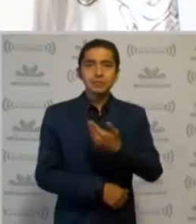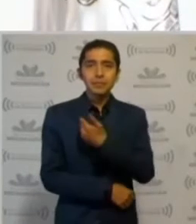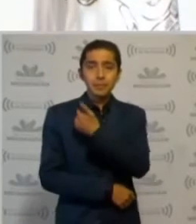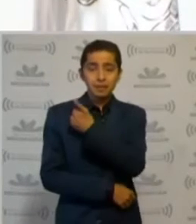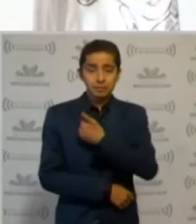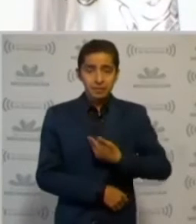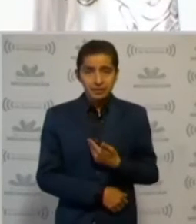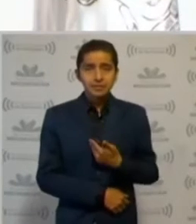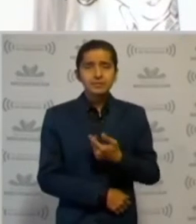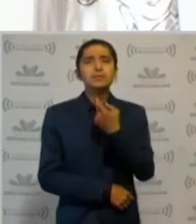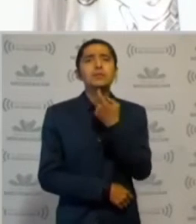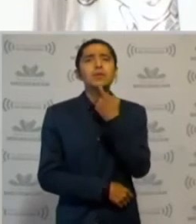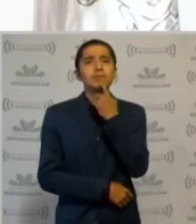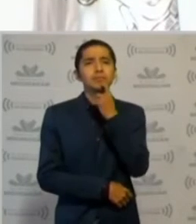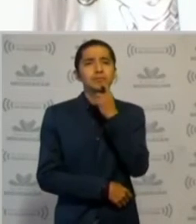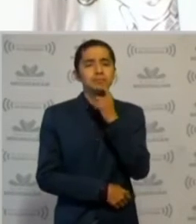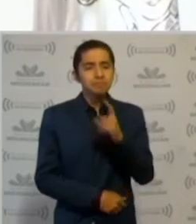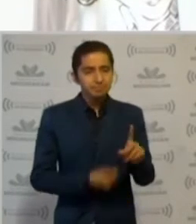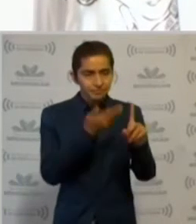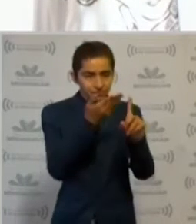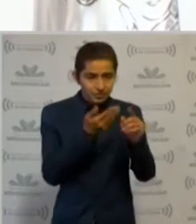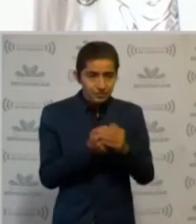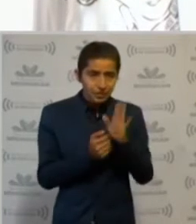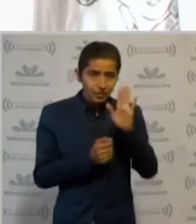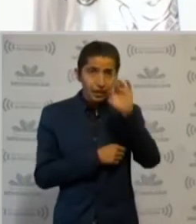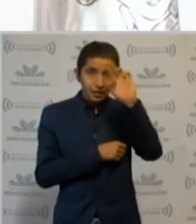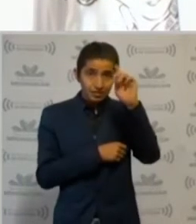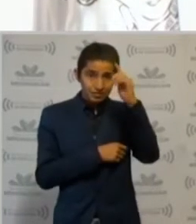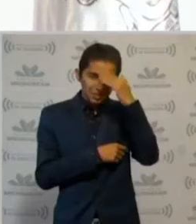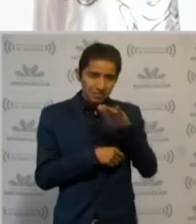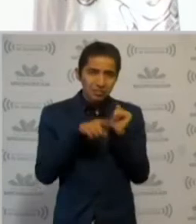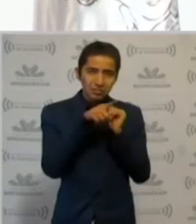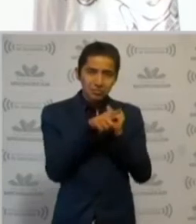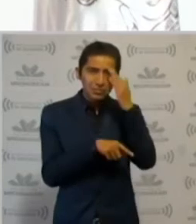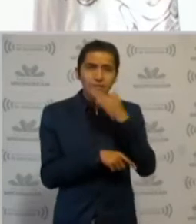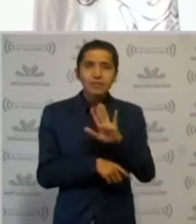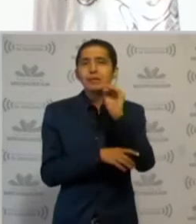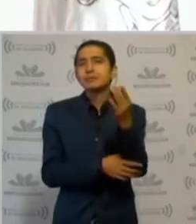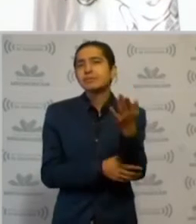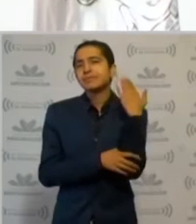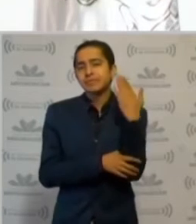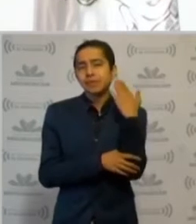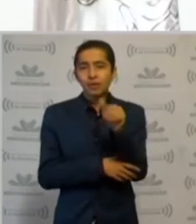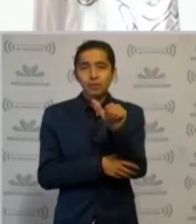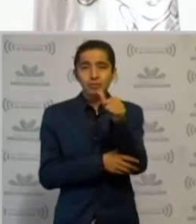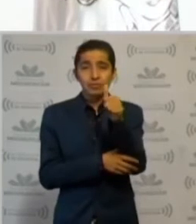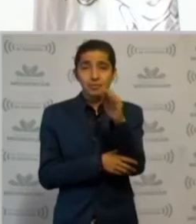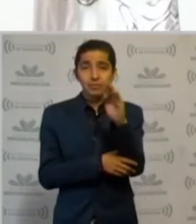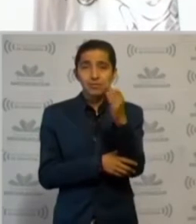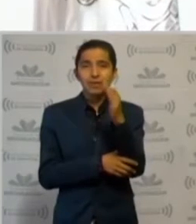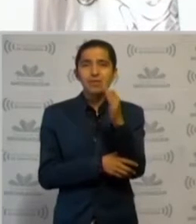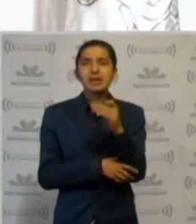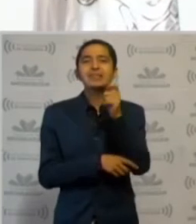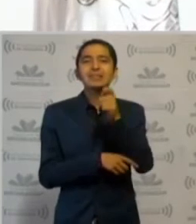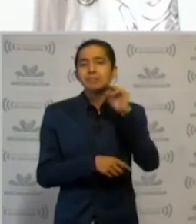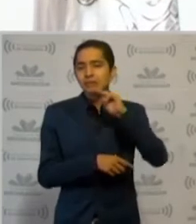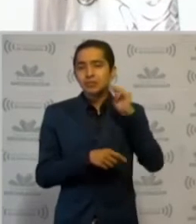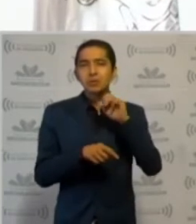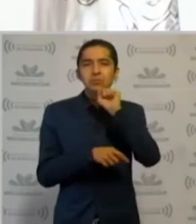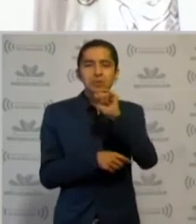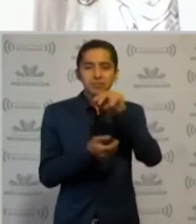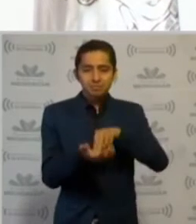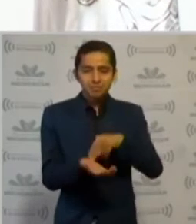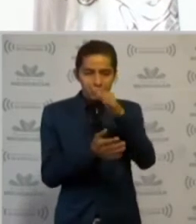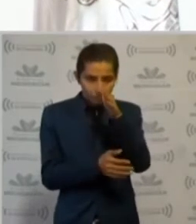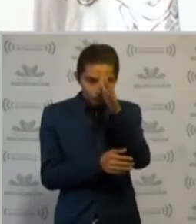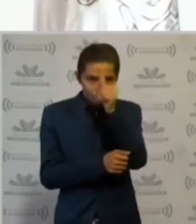Presidente Andrés Manuel López Obrador, como usted sabe, el pasado 11 de febrero, Michoacán firmó su